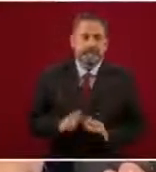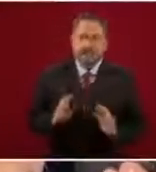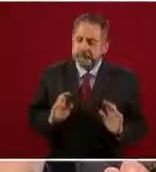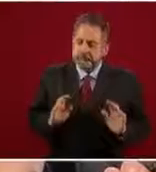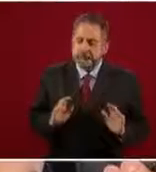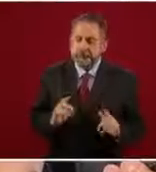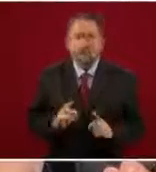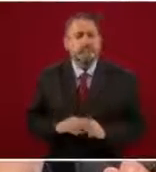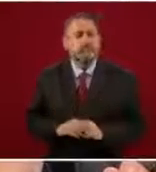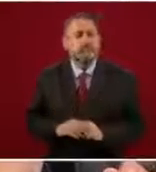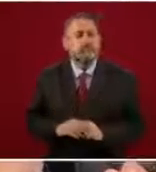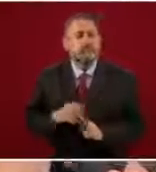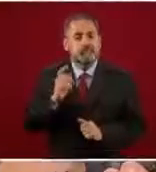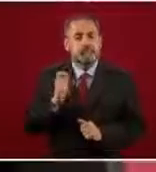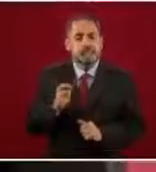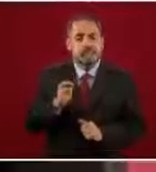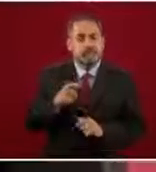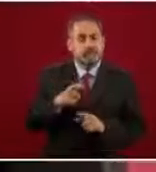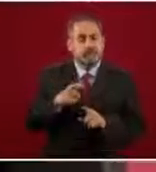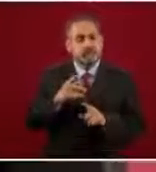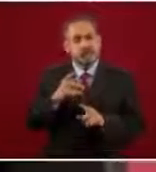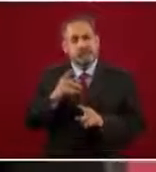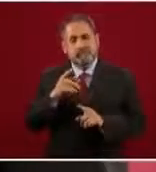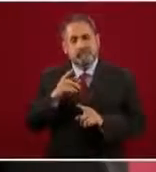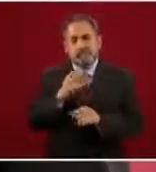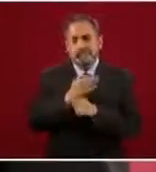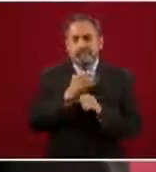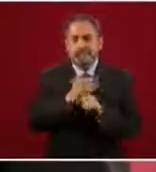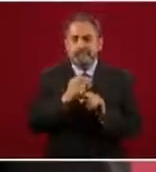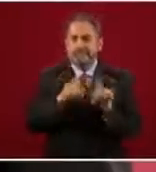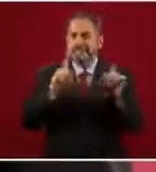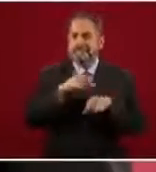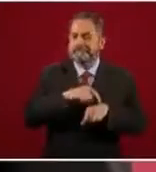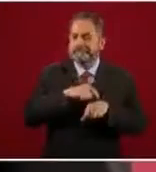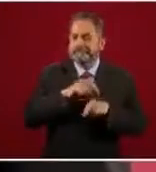Entonces, es un tiempo especial.